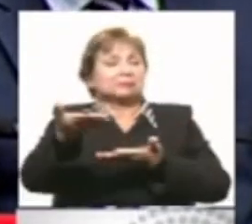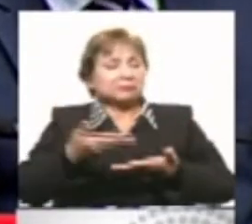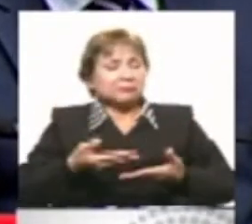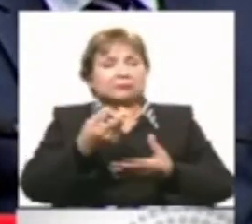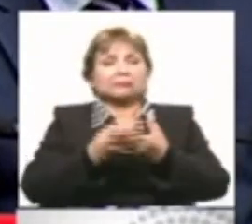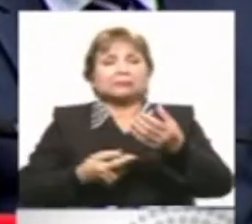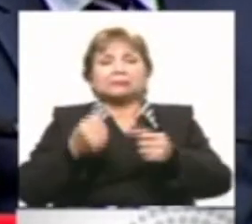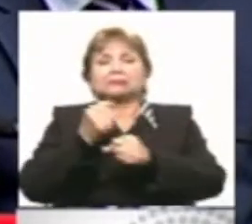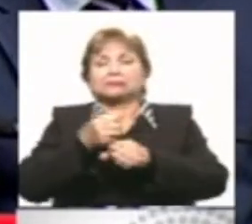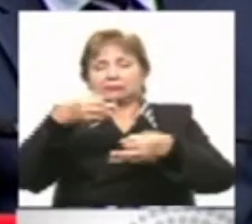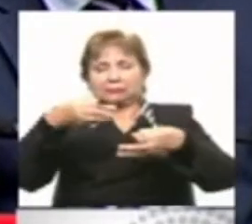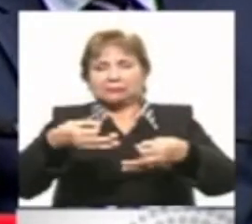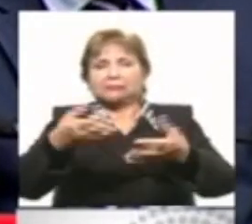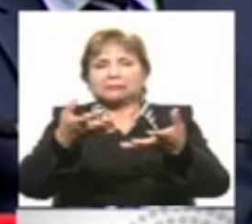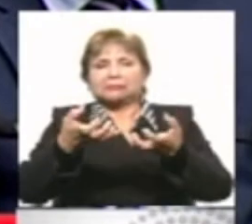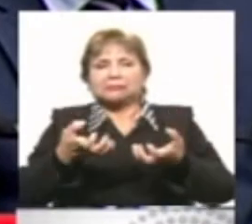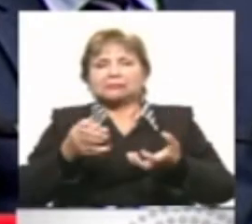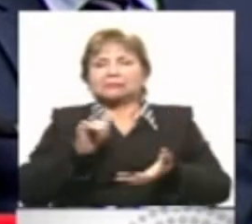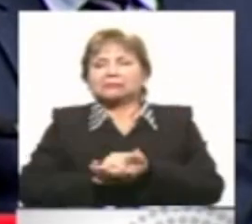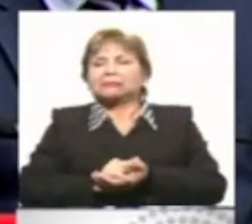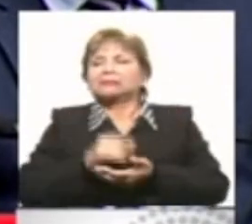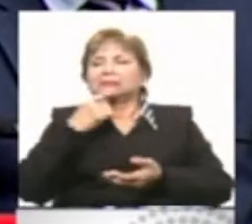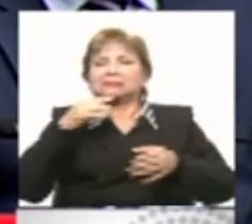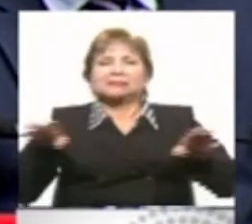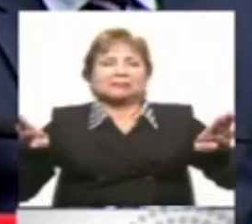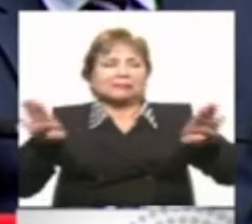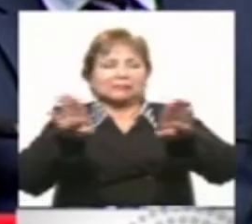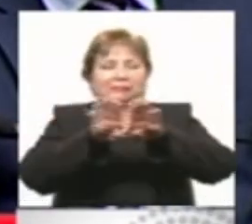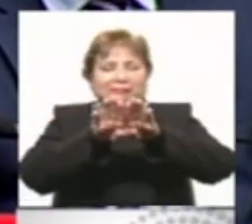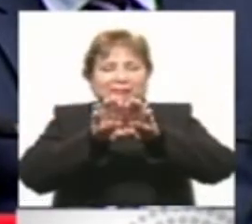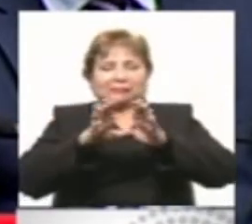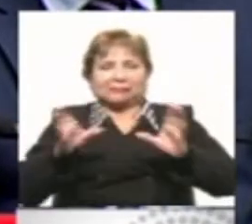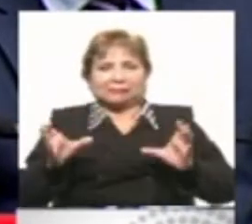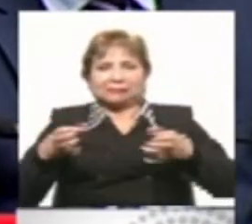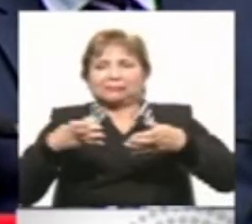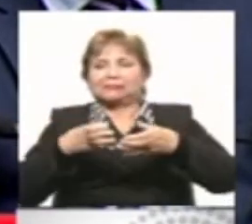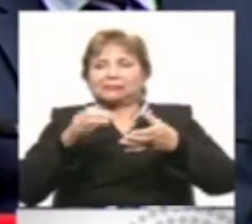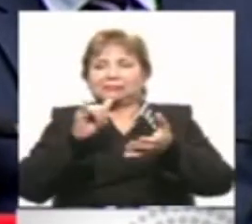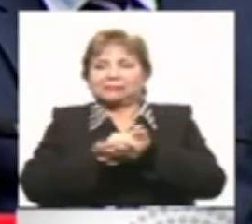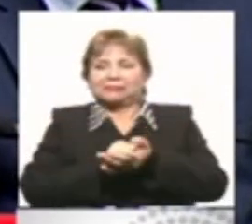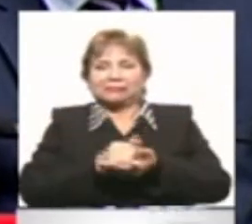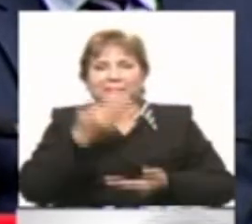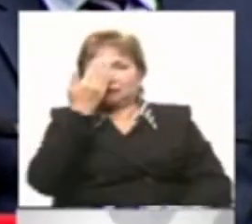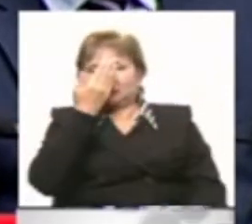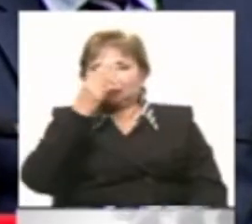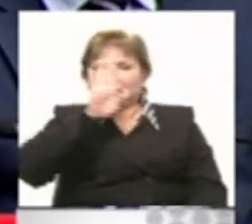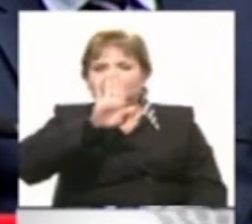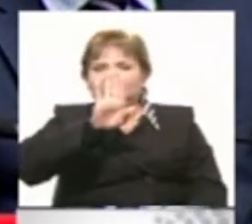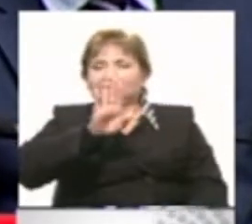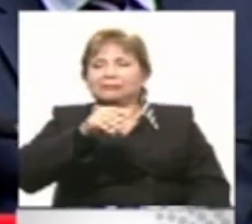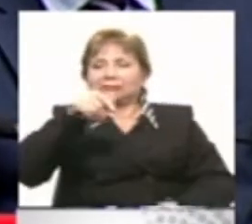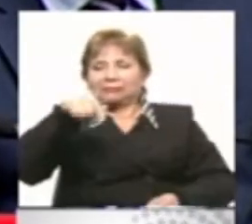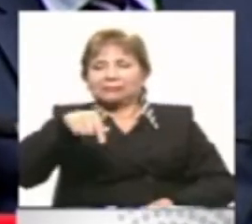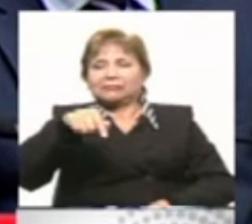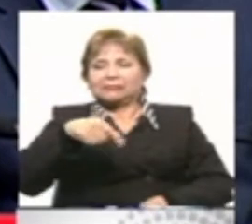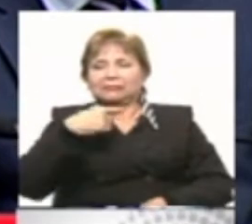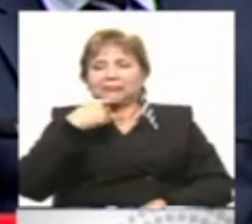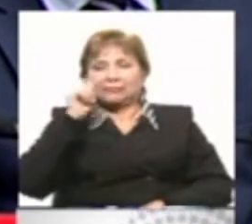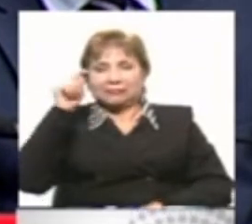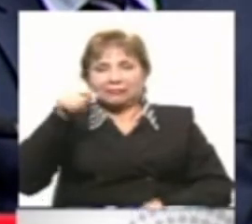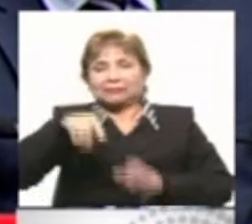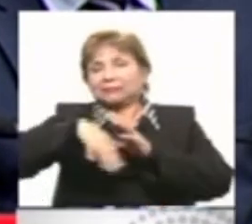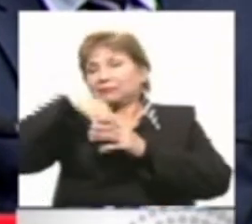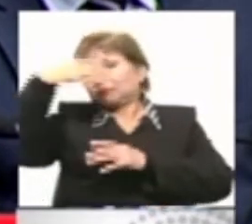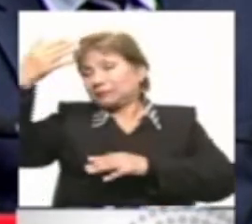confianza cuando en verdad lo que quiere es cerrar el Congreso? Hipócritas, aquí y en